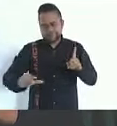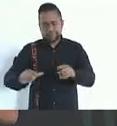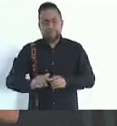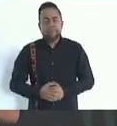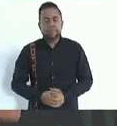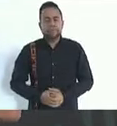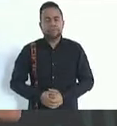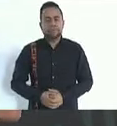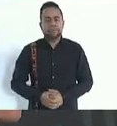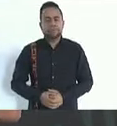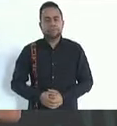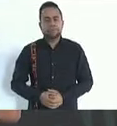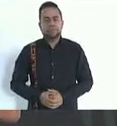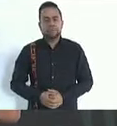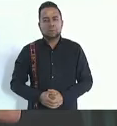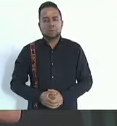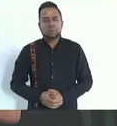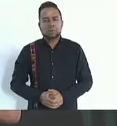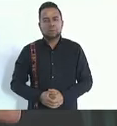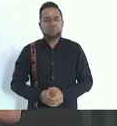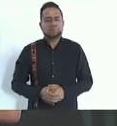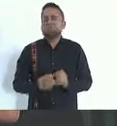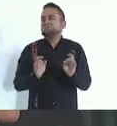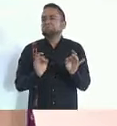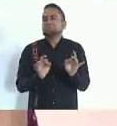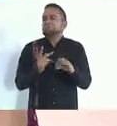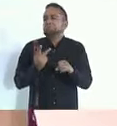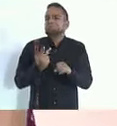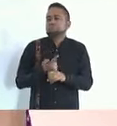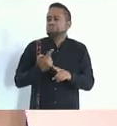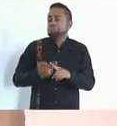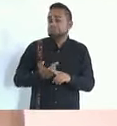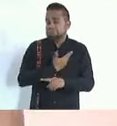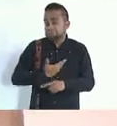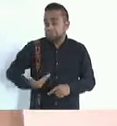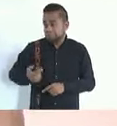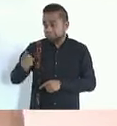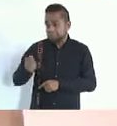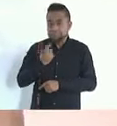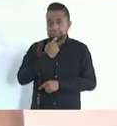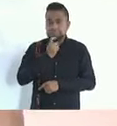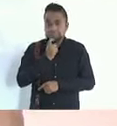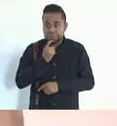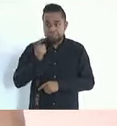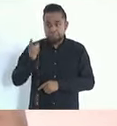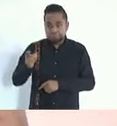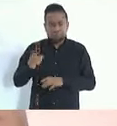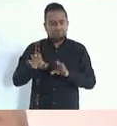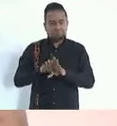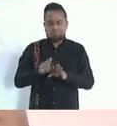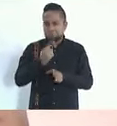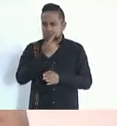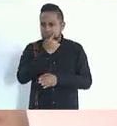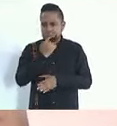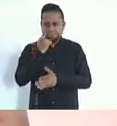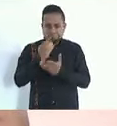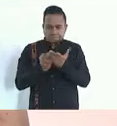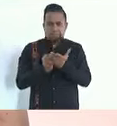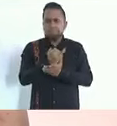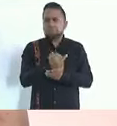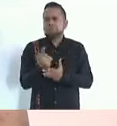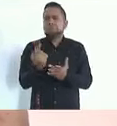no creo que sea casualidad que el presidente López Obrador haya decidido